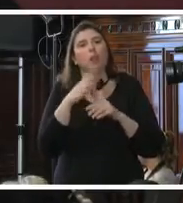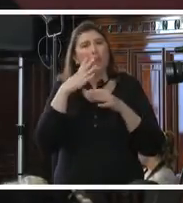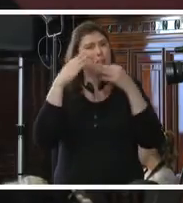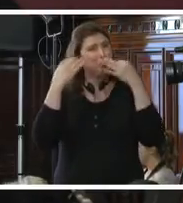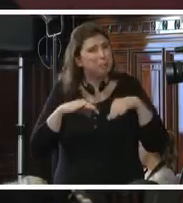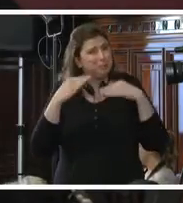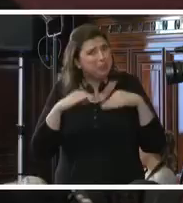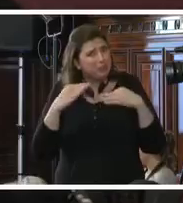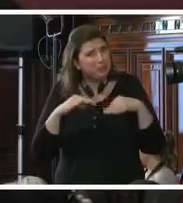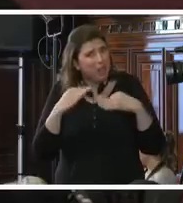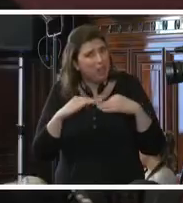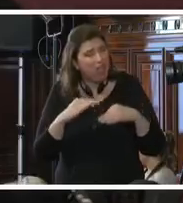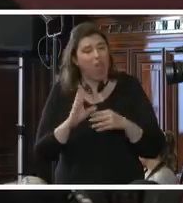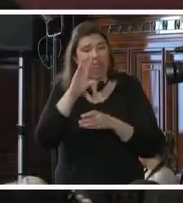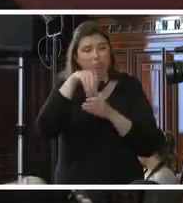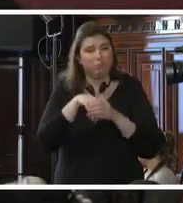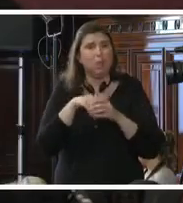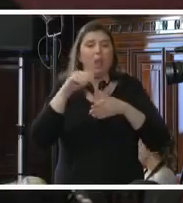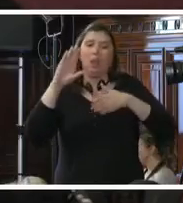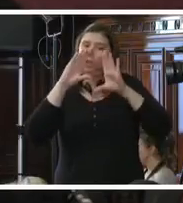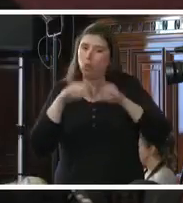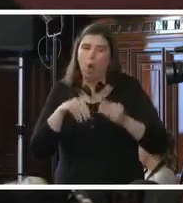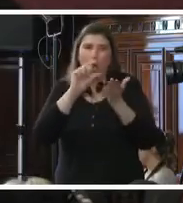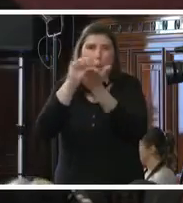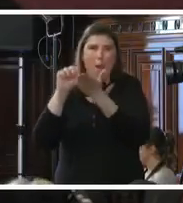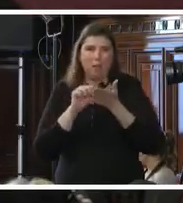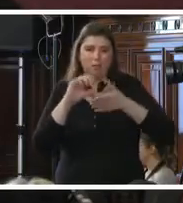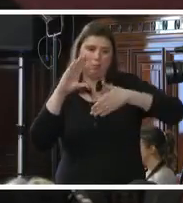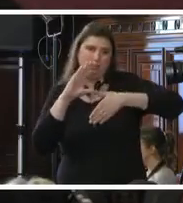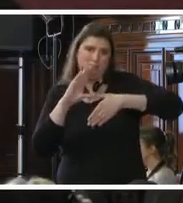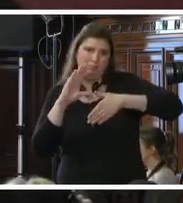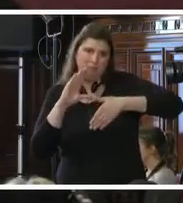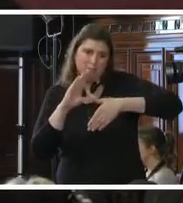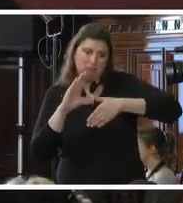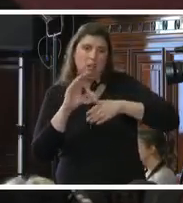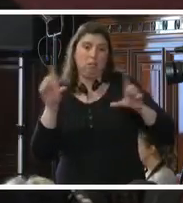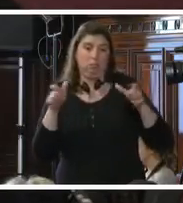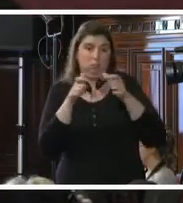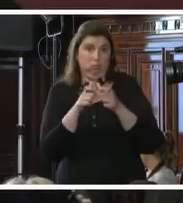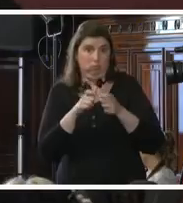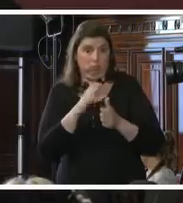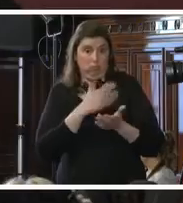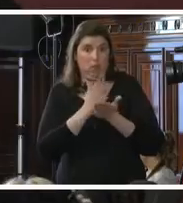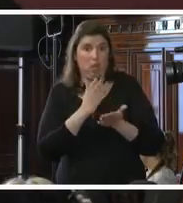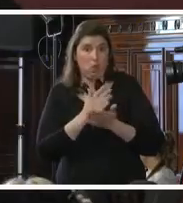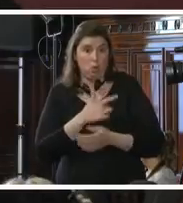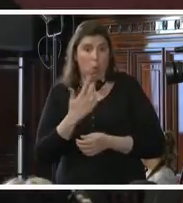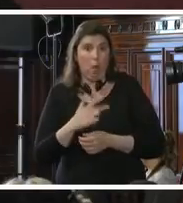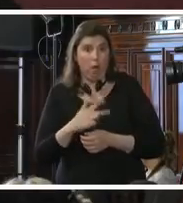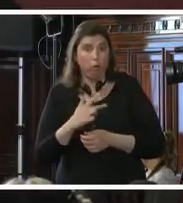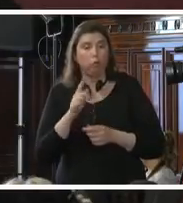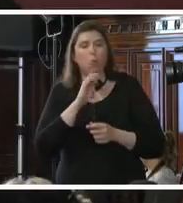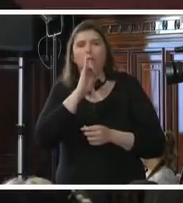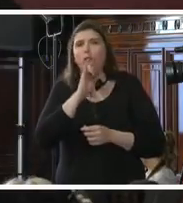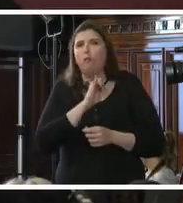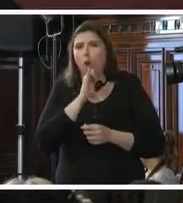y la influencia en los estados de la región que tiene el Sistema Interamericano de Derechos Humanos, un informe de la CIDH tendría un